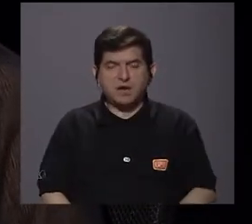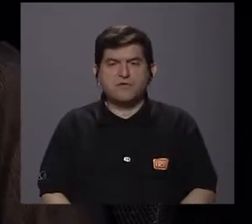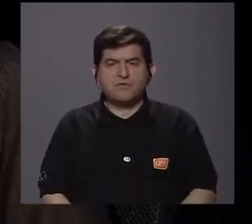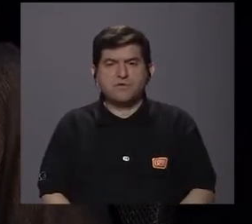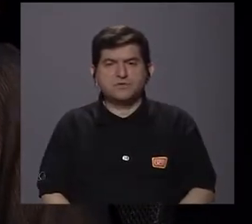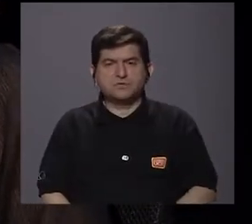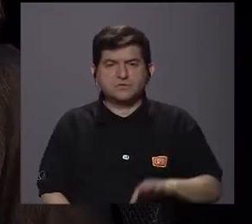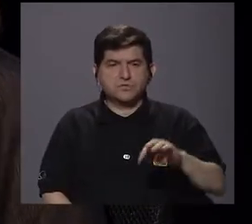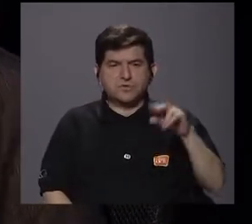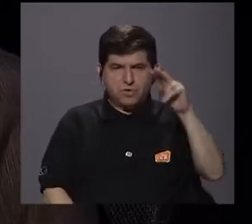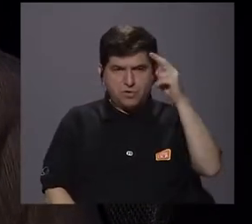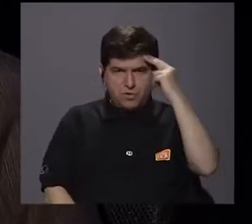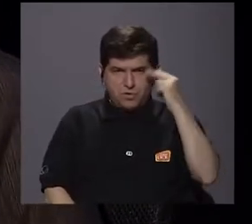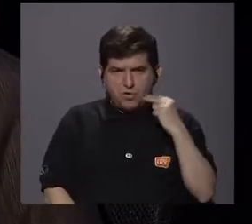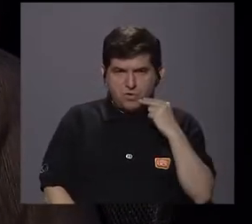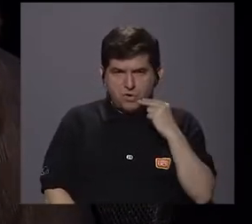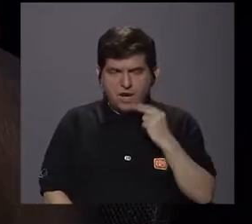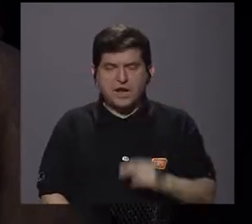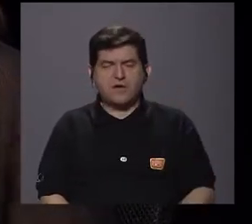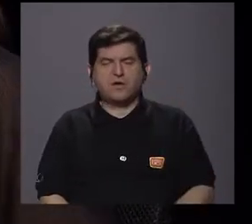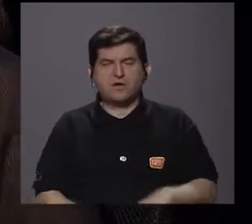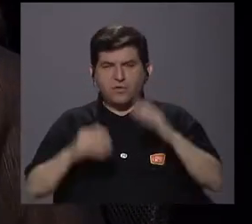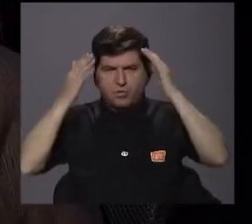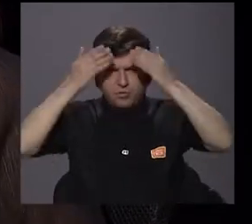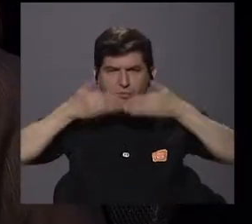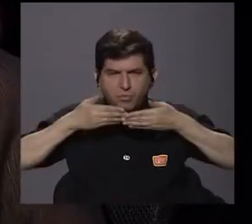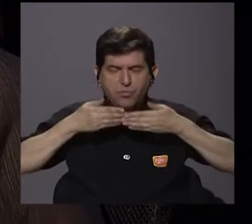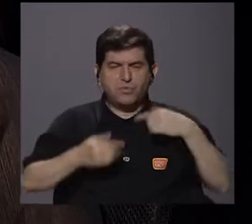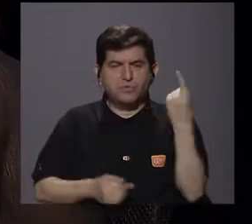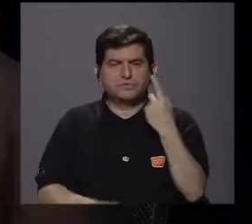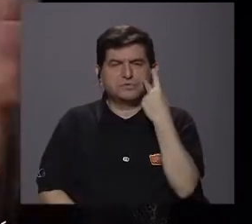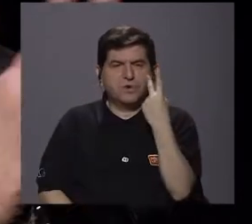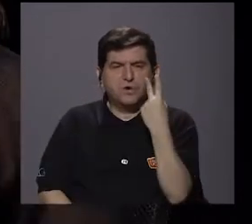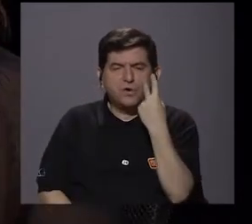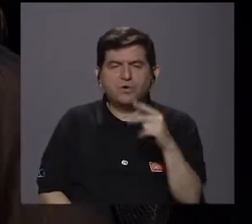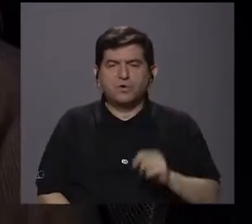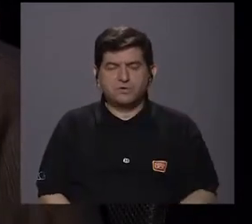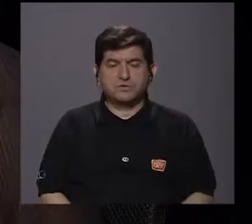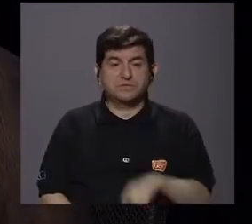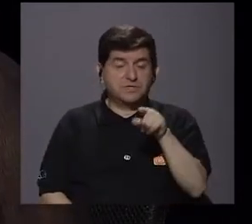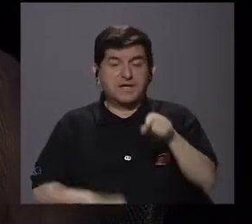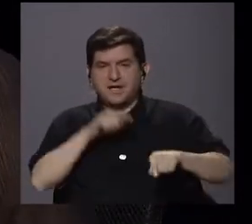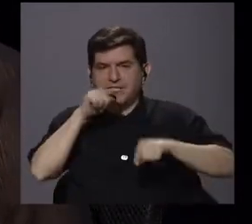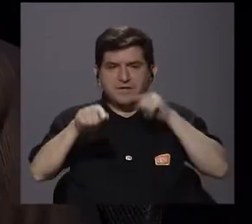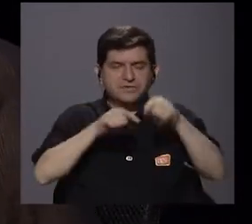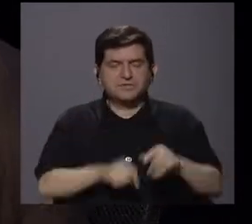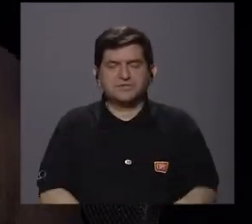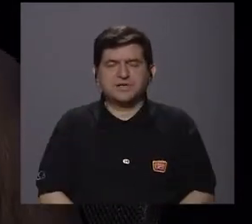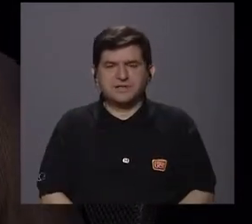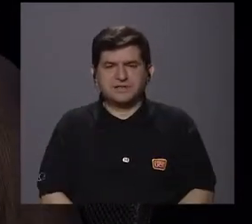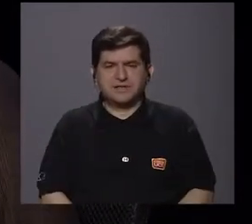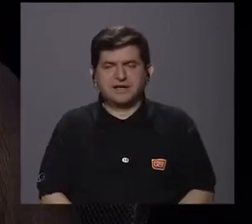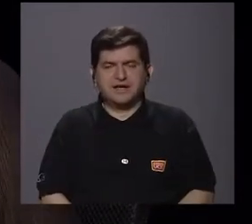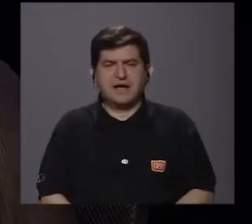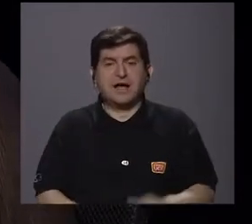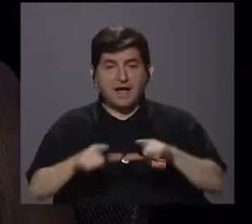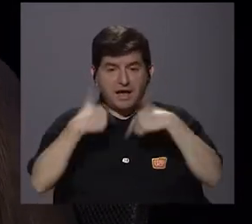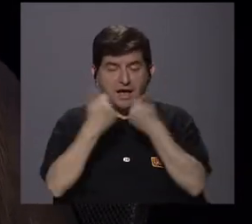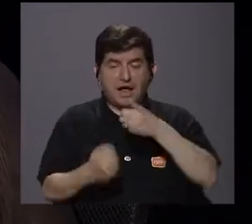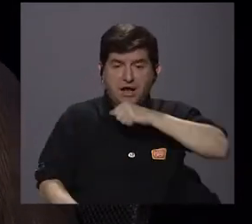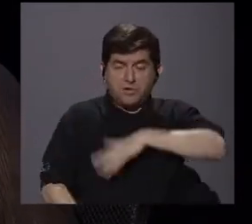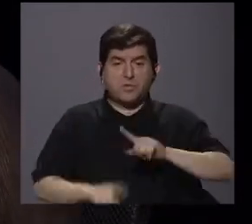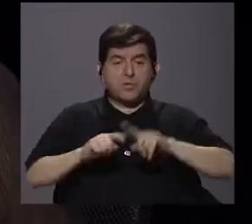negro, solo los ojos descubiertos, y eso que viven criticando la resistencia palestina, pero viera que ellos también hacen